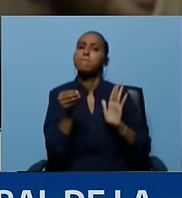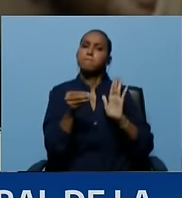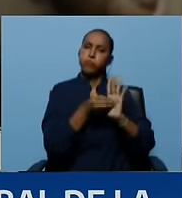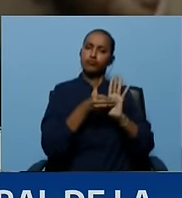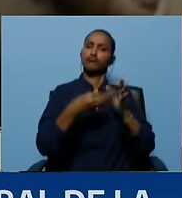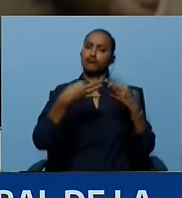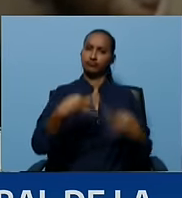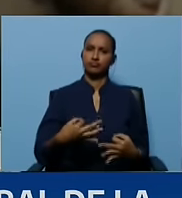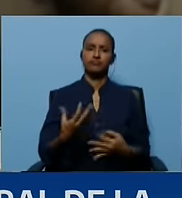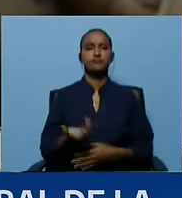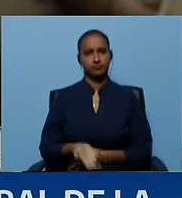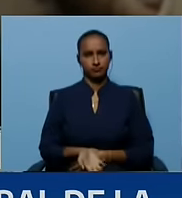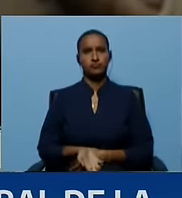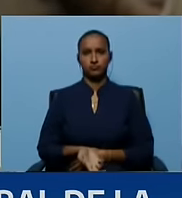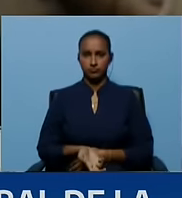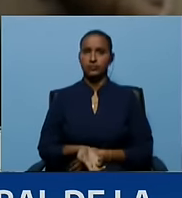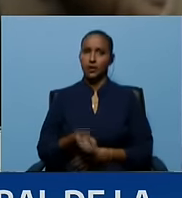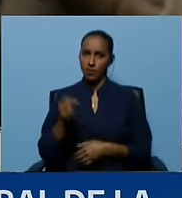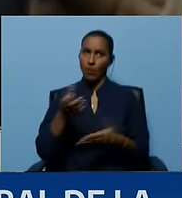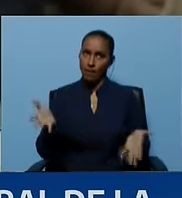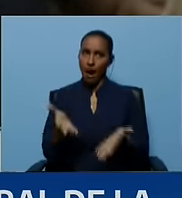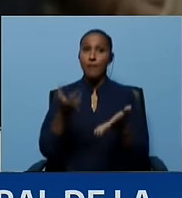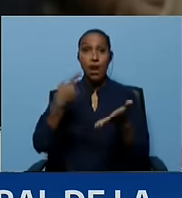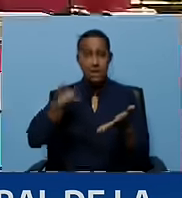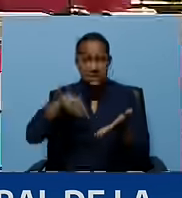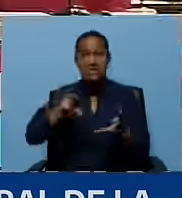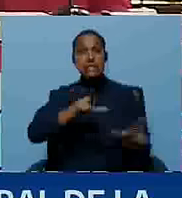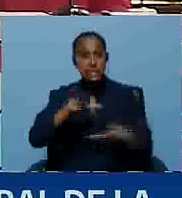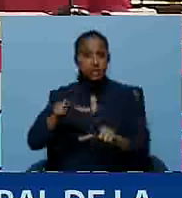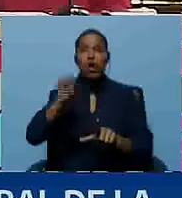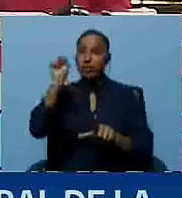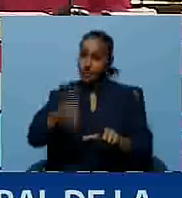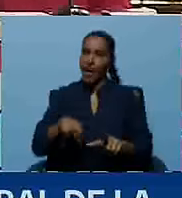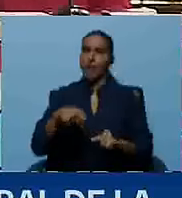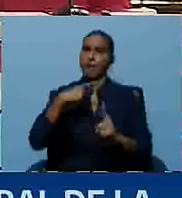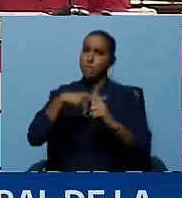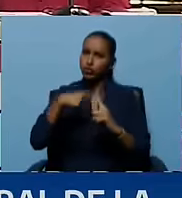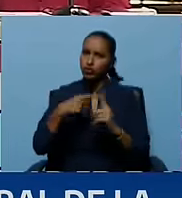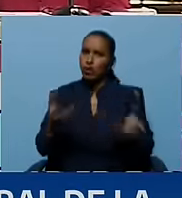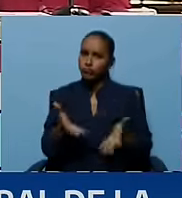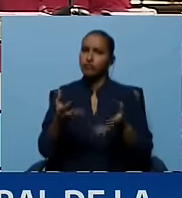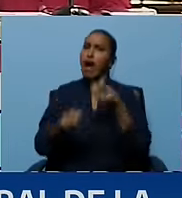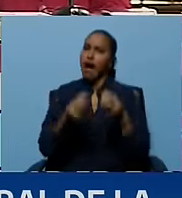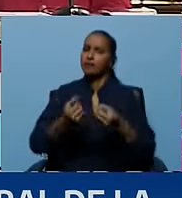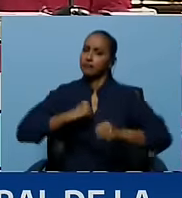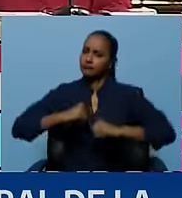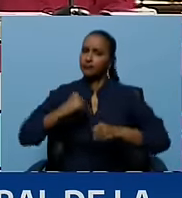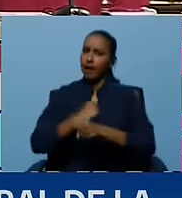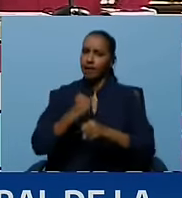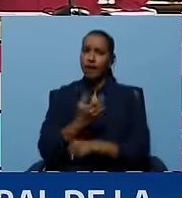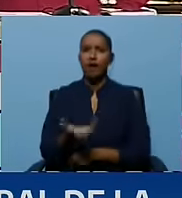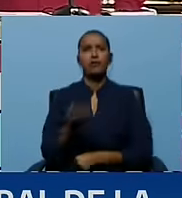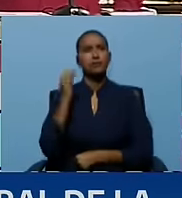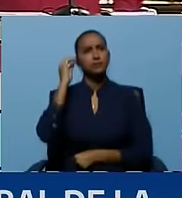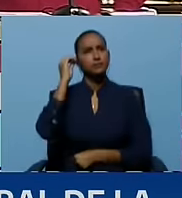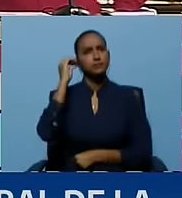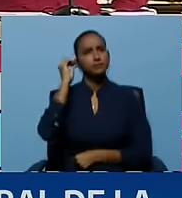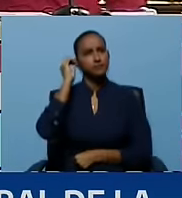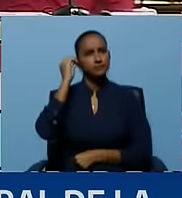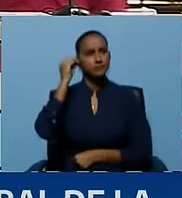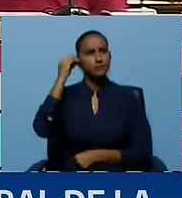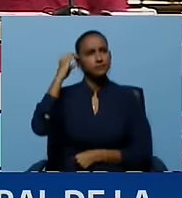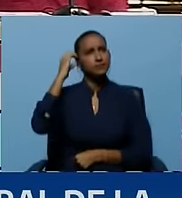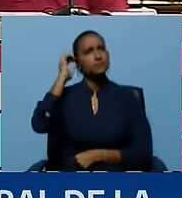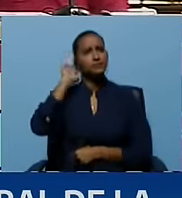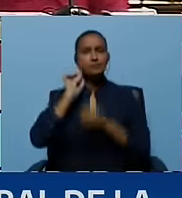Ah, bueno, si ya existe, entonces a fortalecerlo. Es una tarea donde quiero que con tu fuerza,